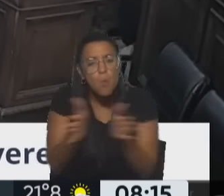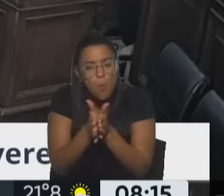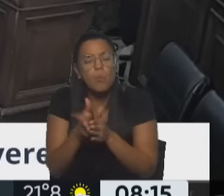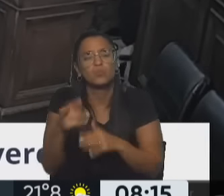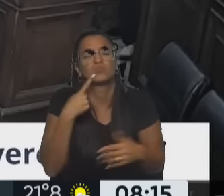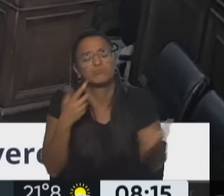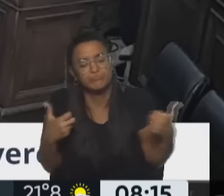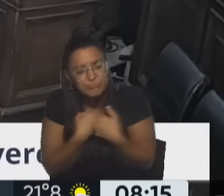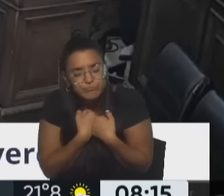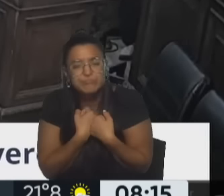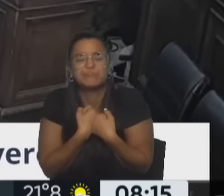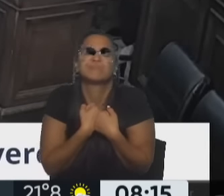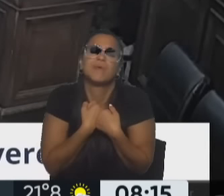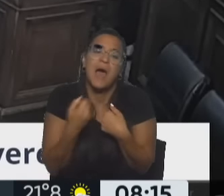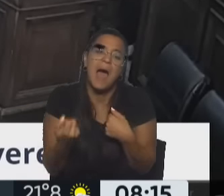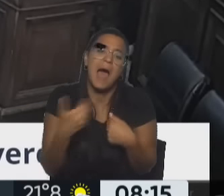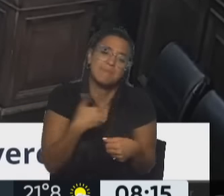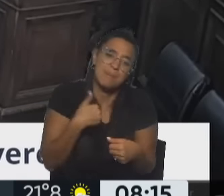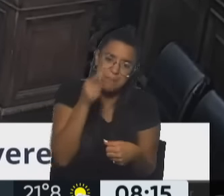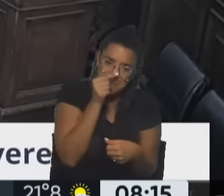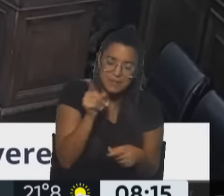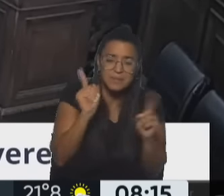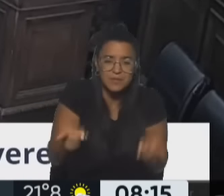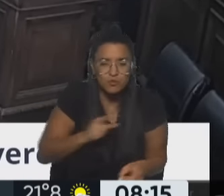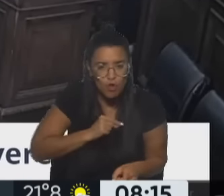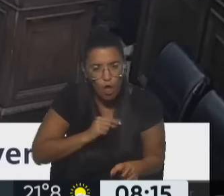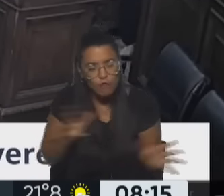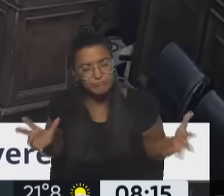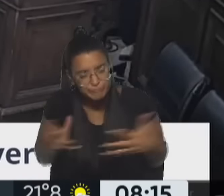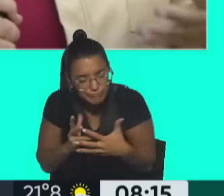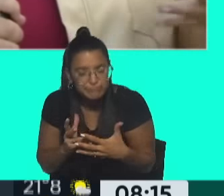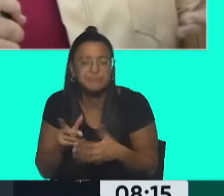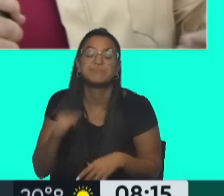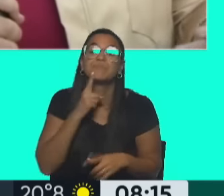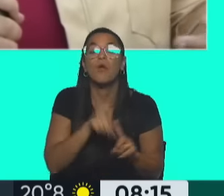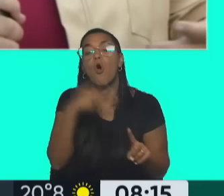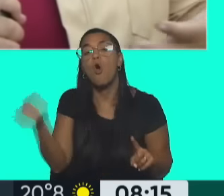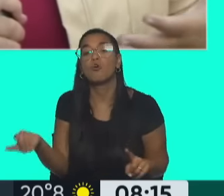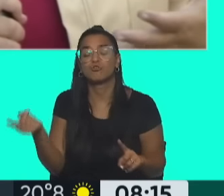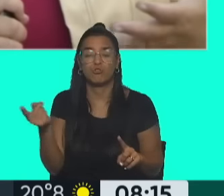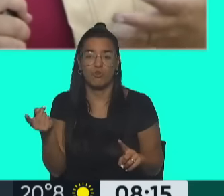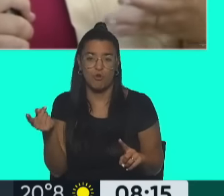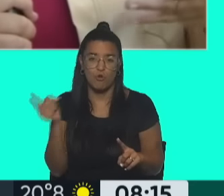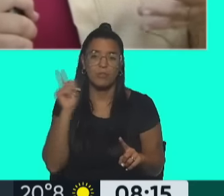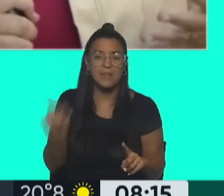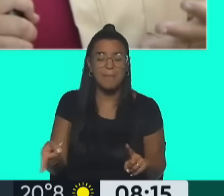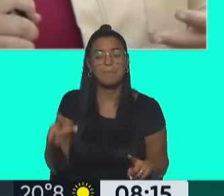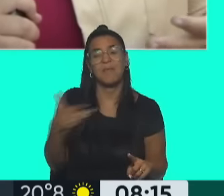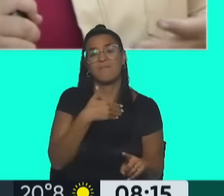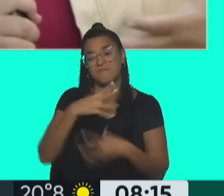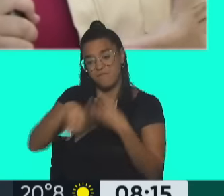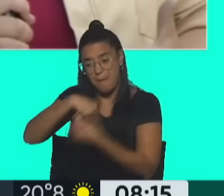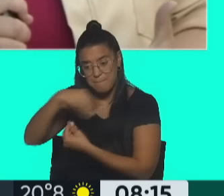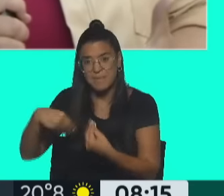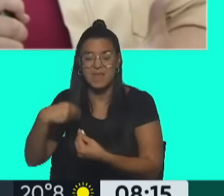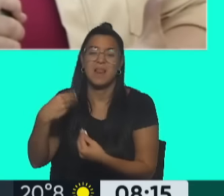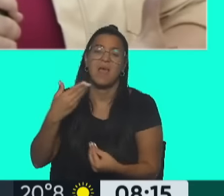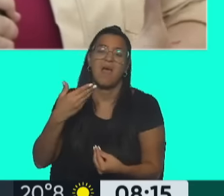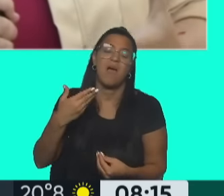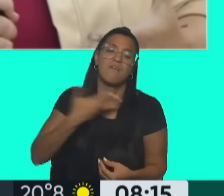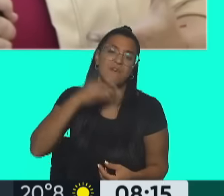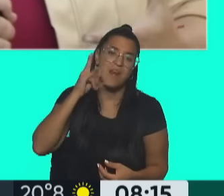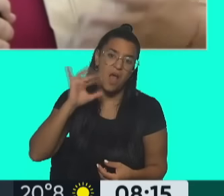abrazarles, para hacerles sentir también su dolor. El otro costado que veíamos, mientras que la familia de Fernando estrechaba muchísimos vínculos